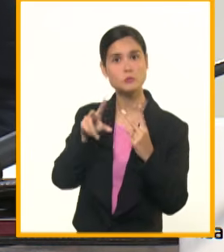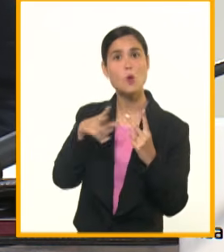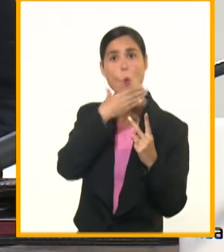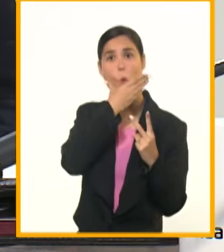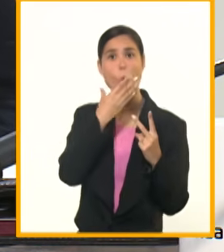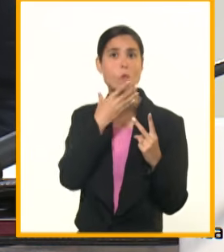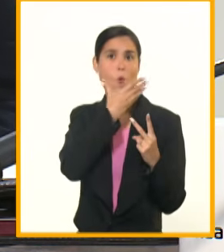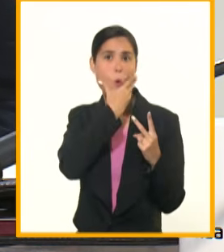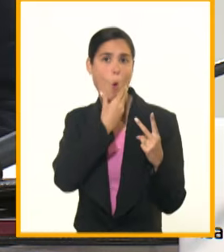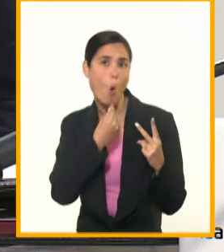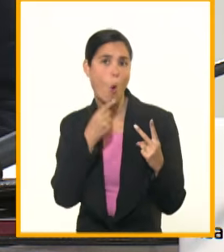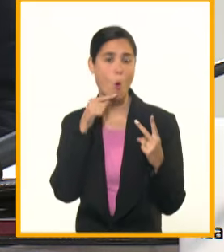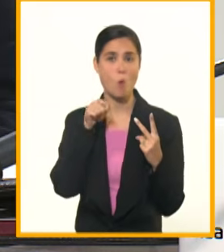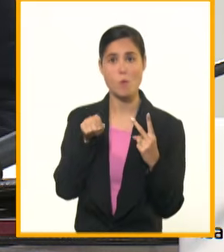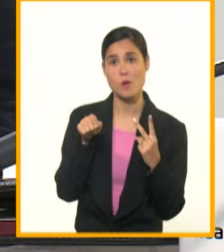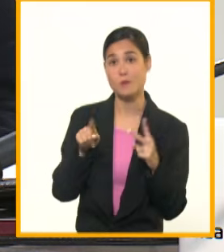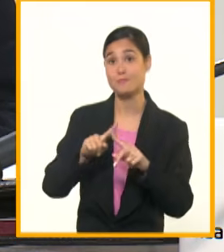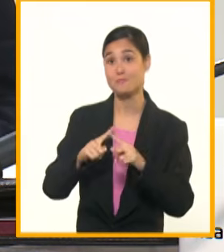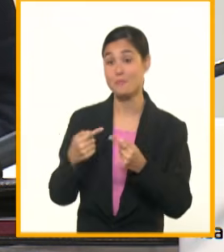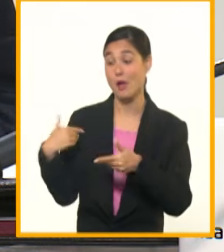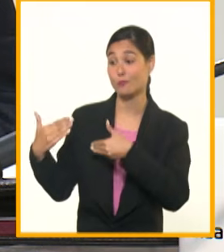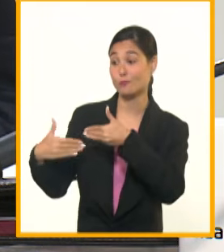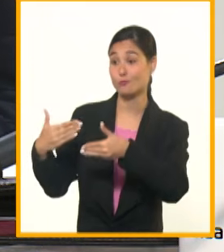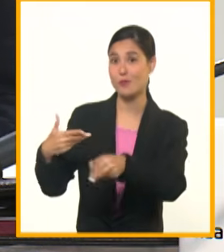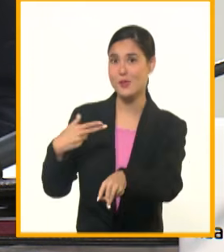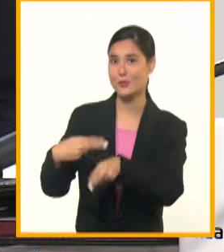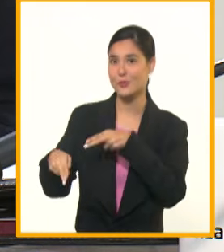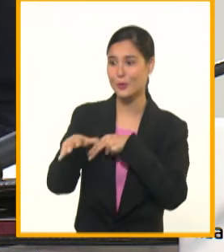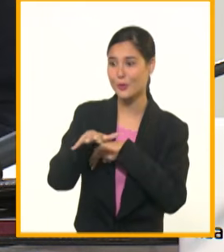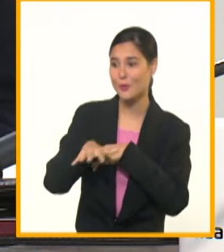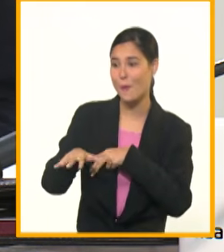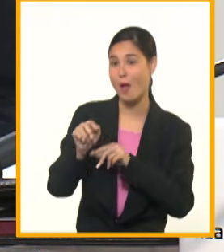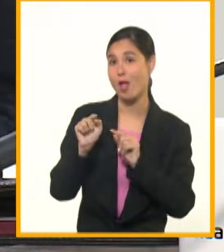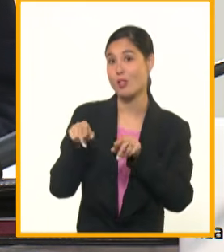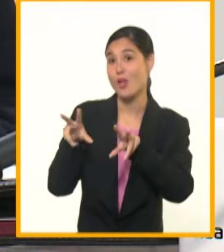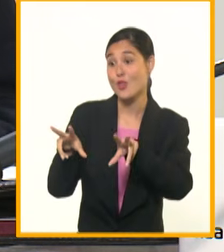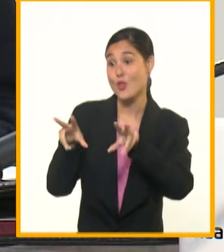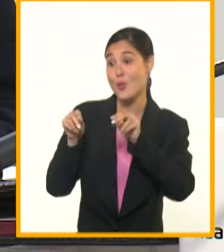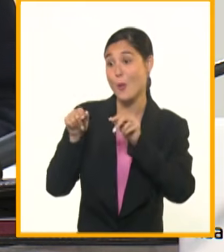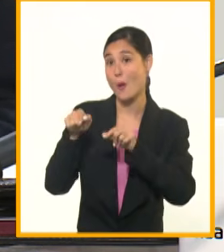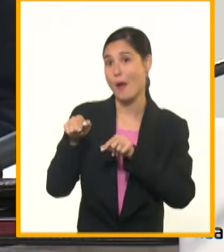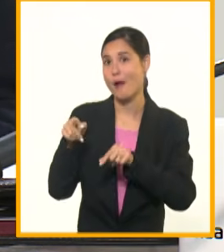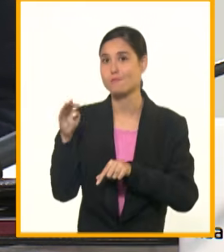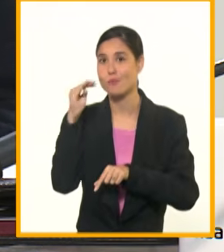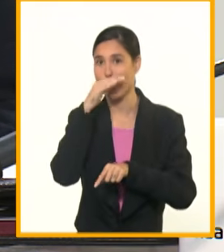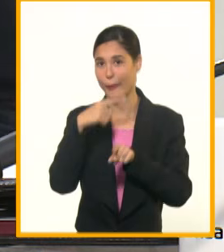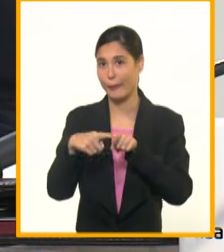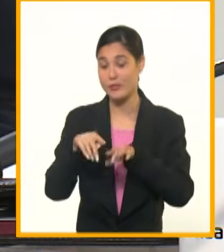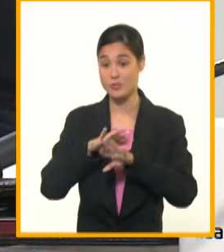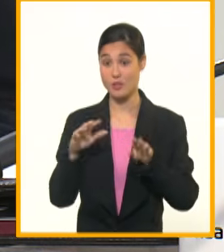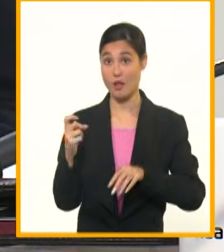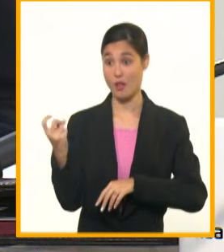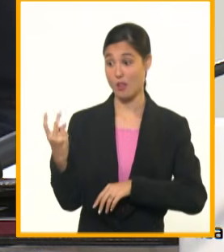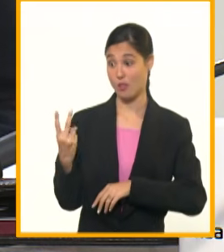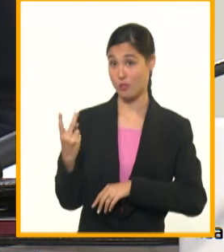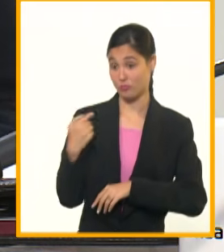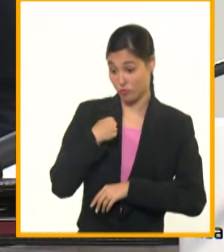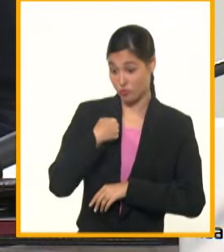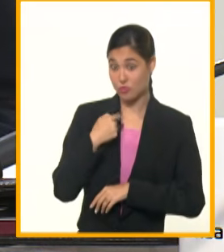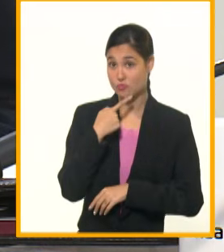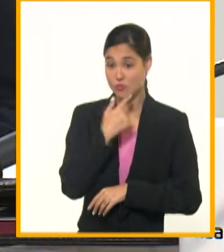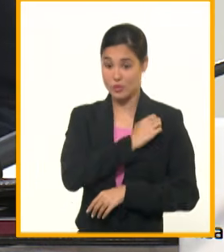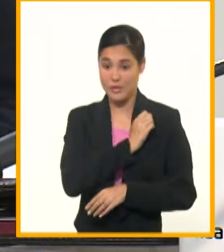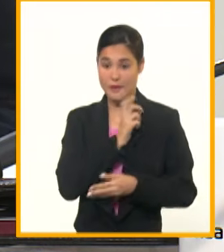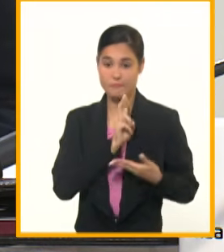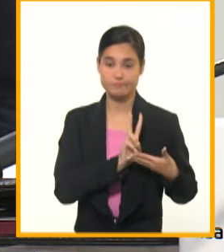han ido forjando su propia historia. Habíamos querido ir a los territorios, hacer nuestra mesa redonda desde allí, pero los graves y